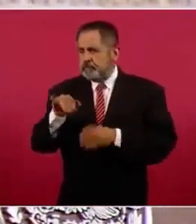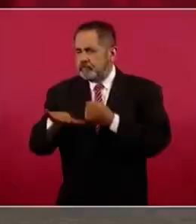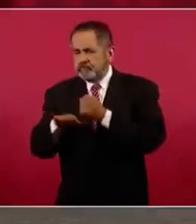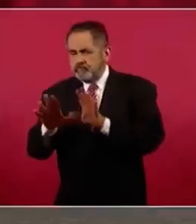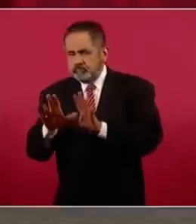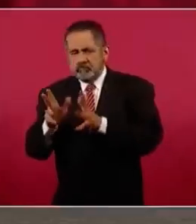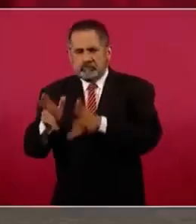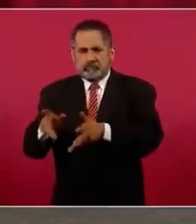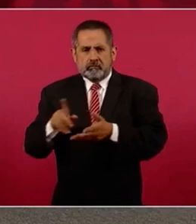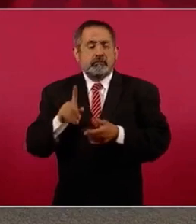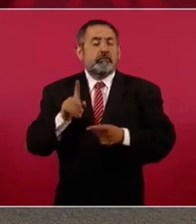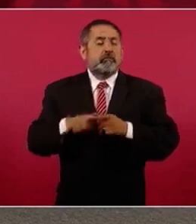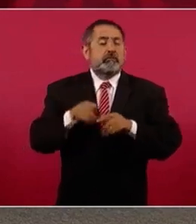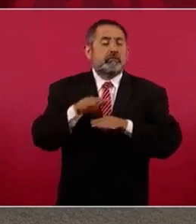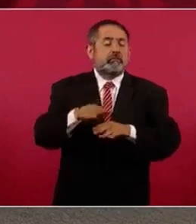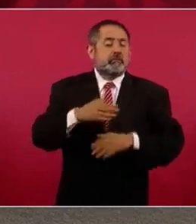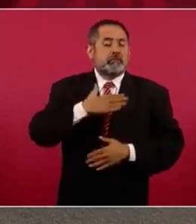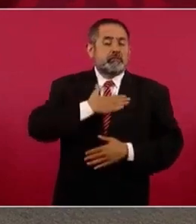lo que tiene que ver con la justicia